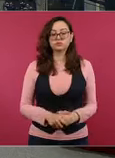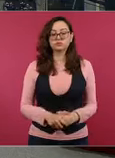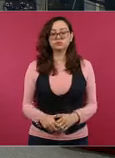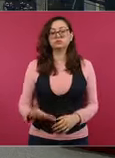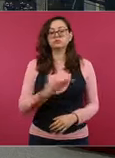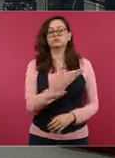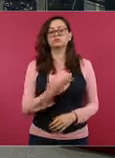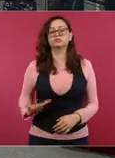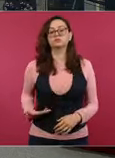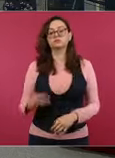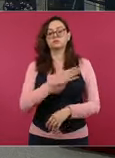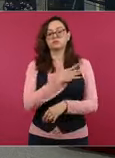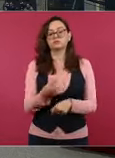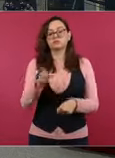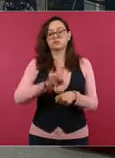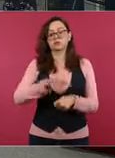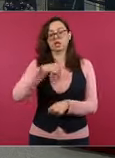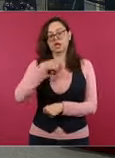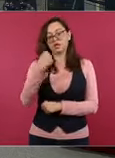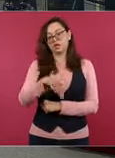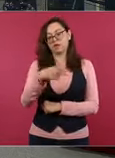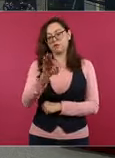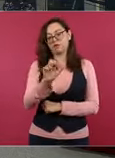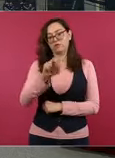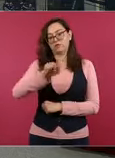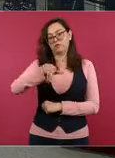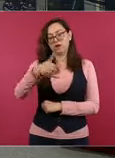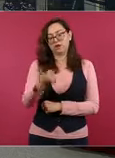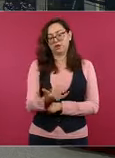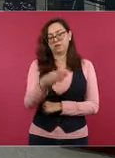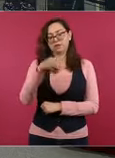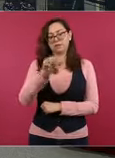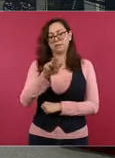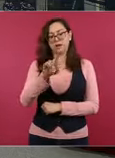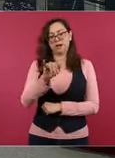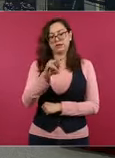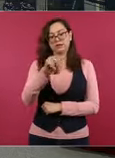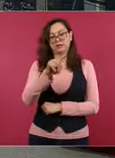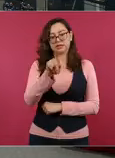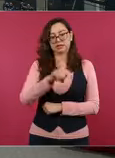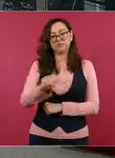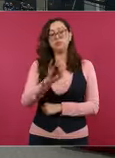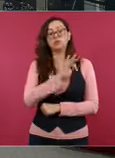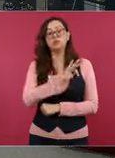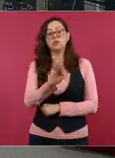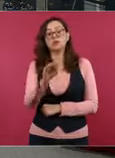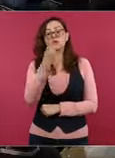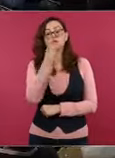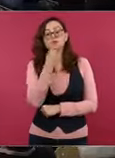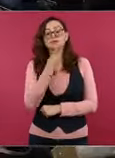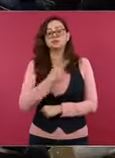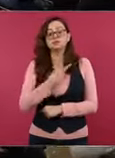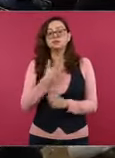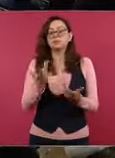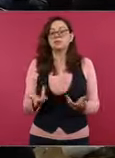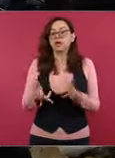Presidente, buenos días. Fanny Martínez, reportera de La Verdad Noticias. Preguntarle si nos pudiera dar un informe de cómo va el Tren Maya, sobre todo en el tramo